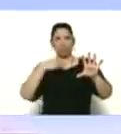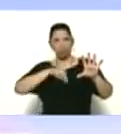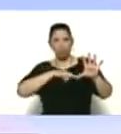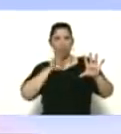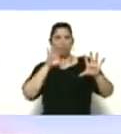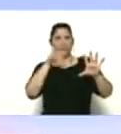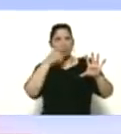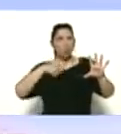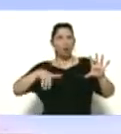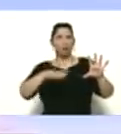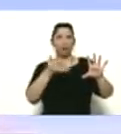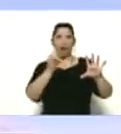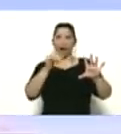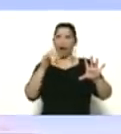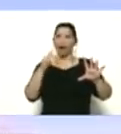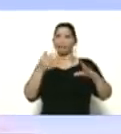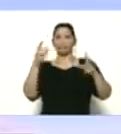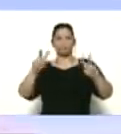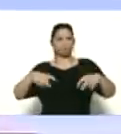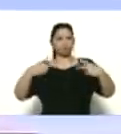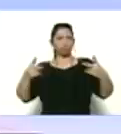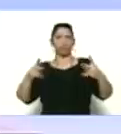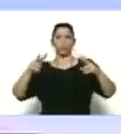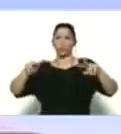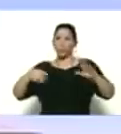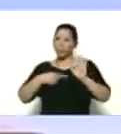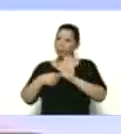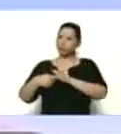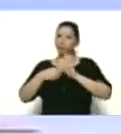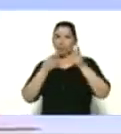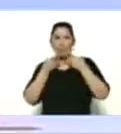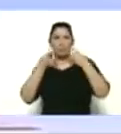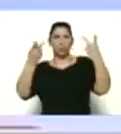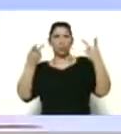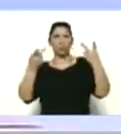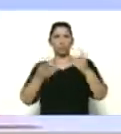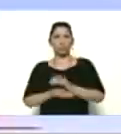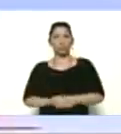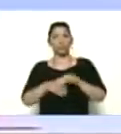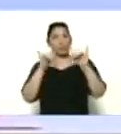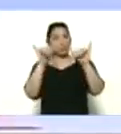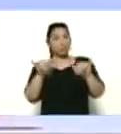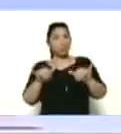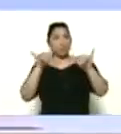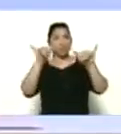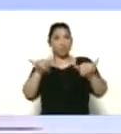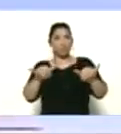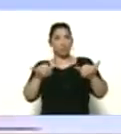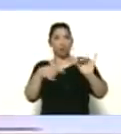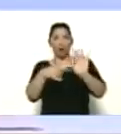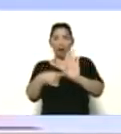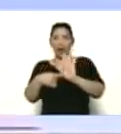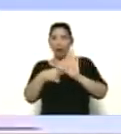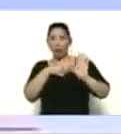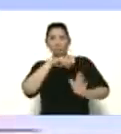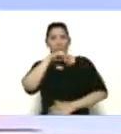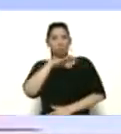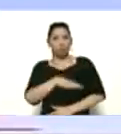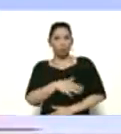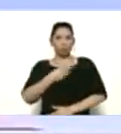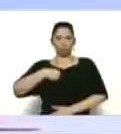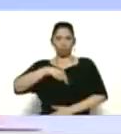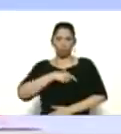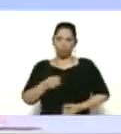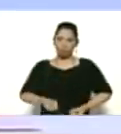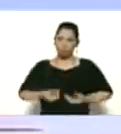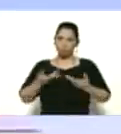sé que nuestro pueblo está a la vanguardia, dando el ejemplo, el mismo ejemplo histórico que hemos dado para preservar